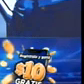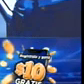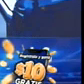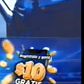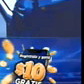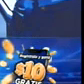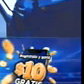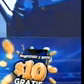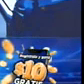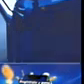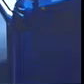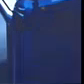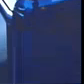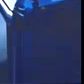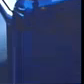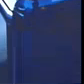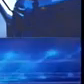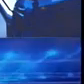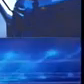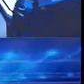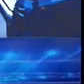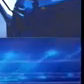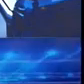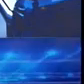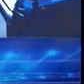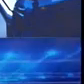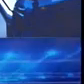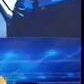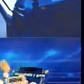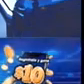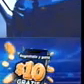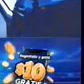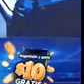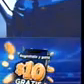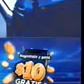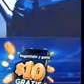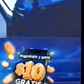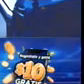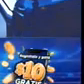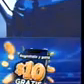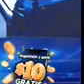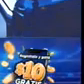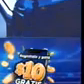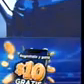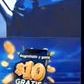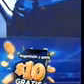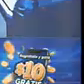Recuerda, inscríbete con el código RSM. Ahora veamos un resumen de noticias.